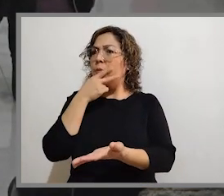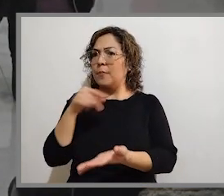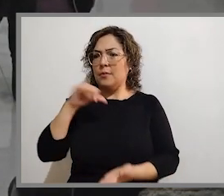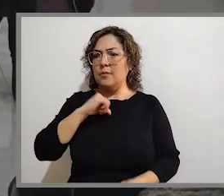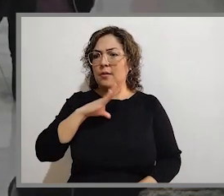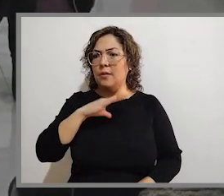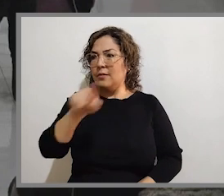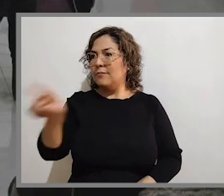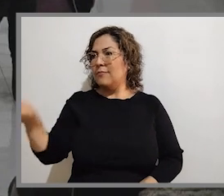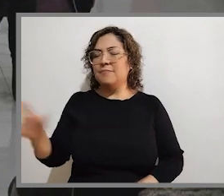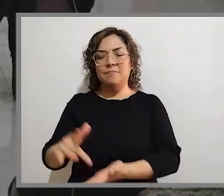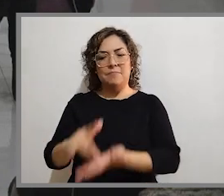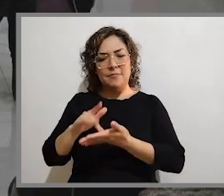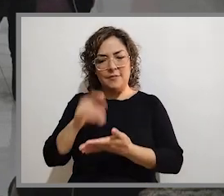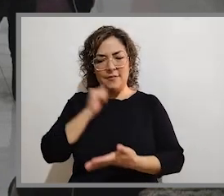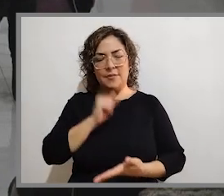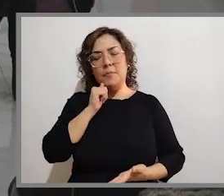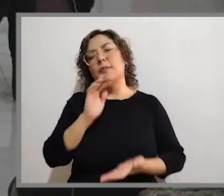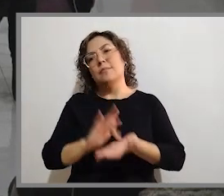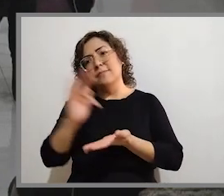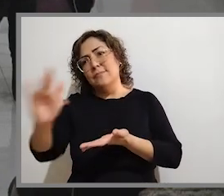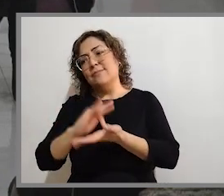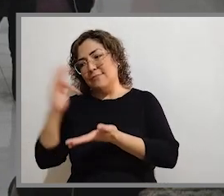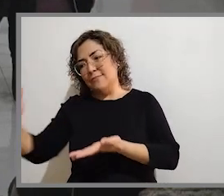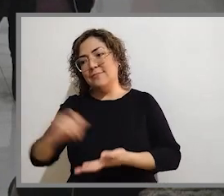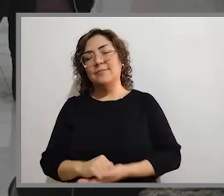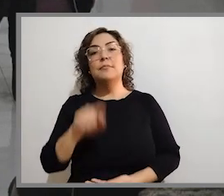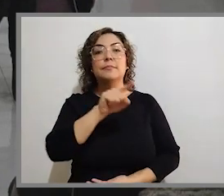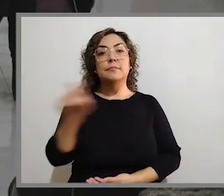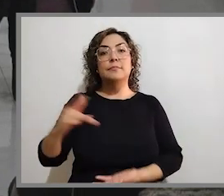trabajo, y pues lo que queremos es aportar, apoyar y darles las